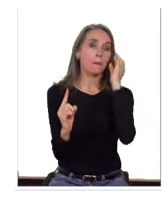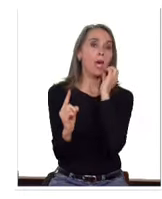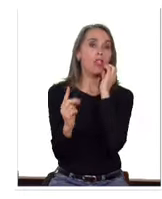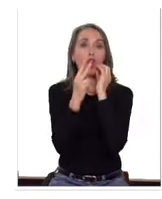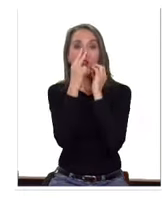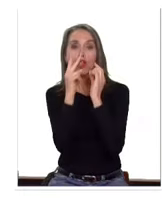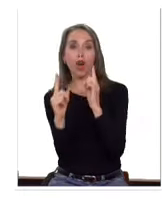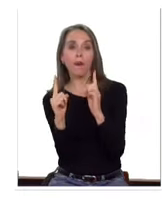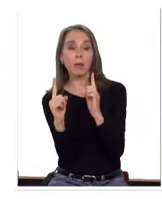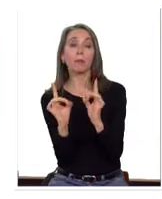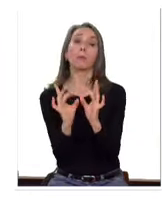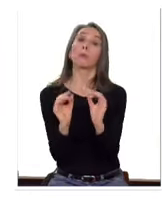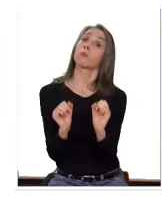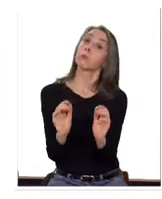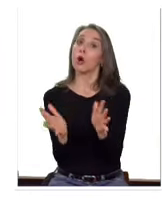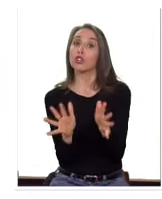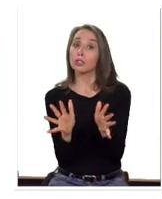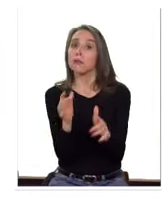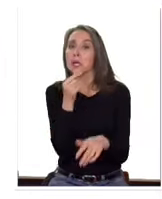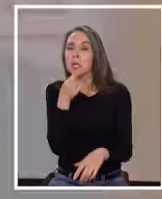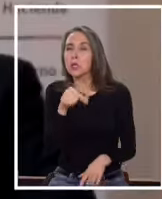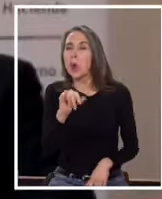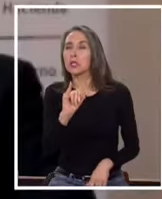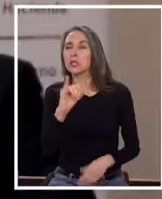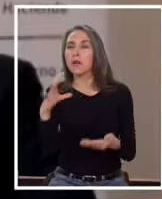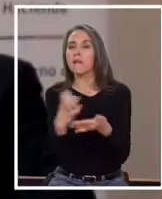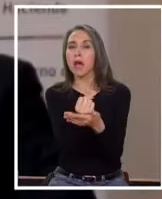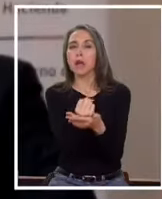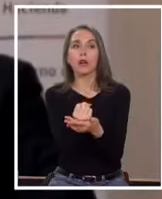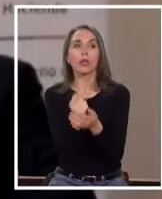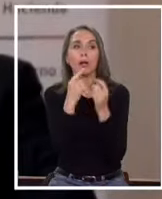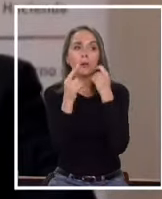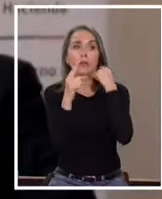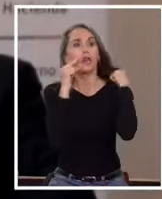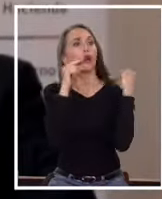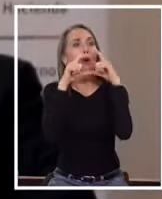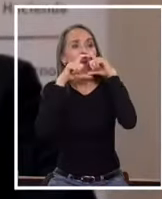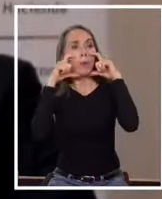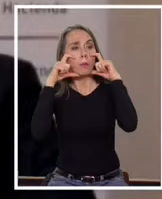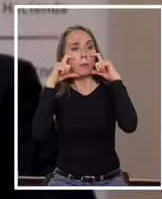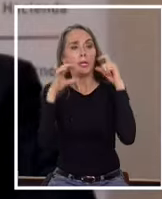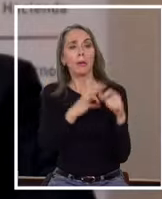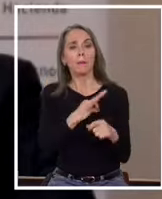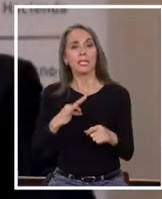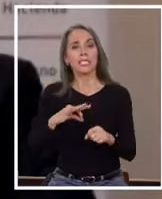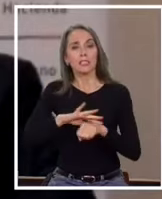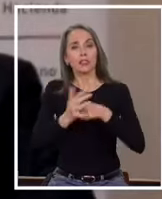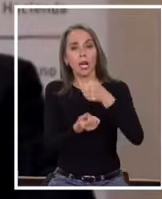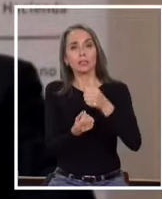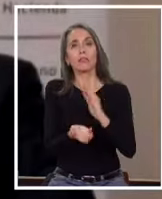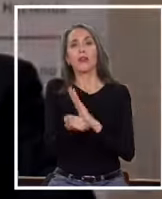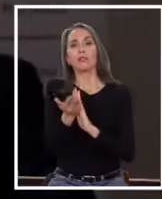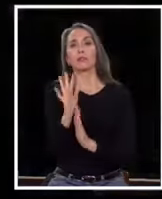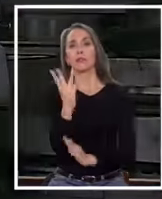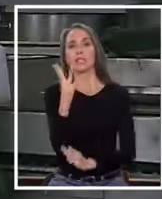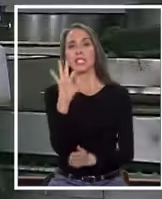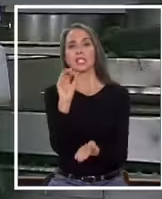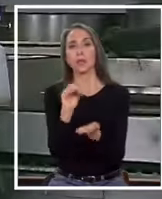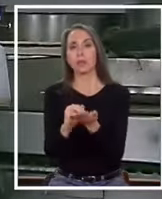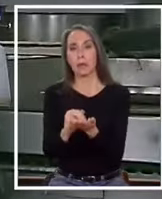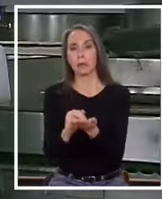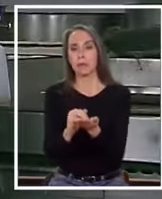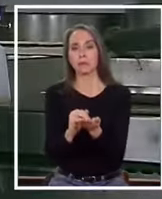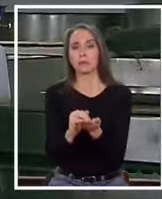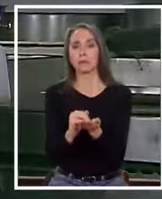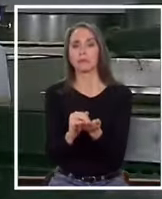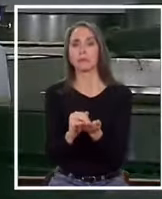noviembre, una posibilidad que se ve cercana. Debería darse ese escenario y deberíamos, por lo tanto, reajustar en 350 mil pesos. El